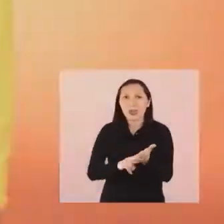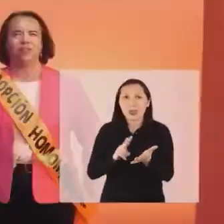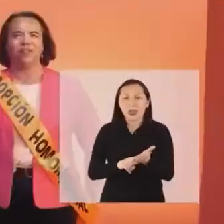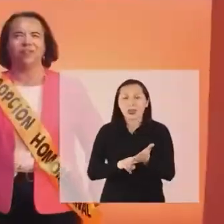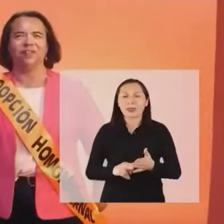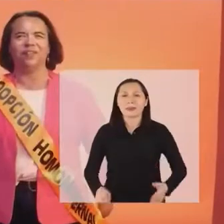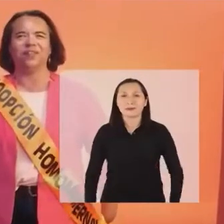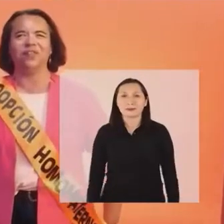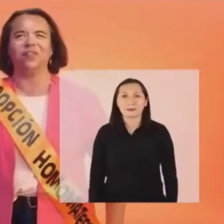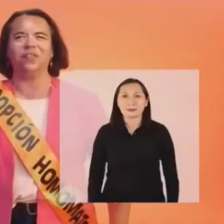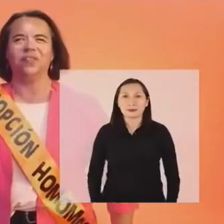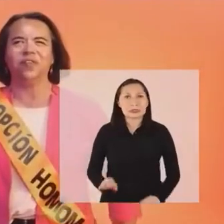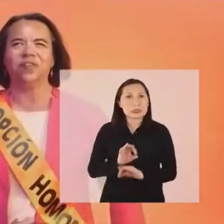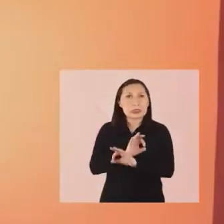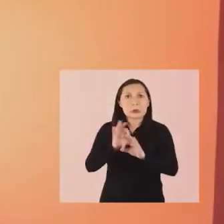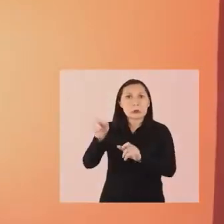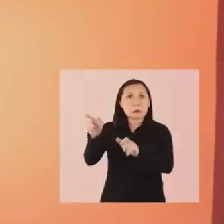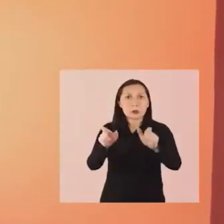hagamos realidad.